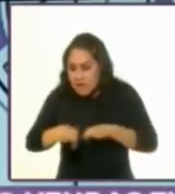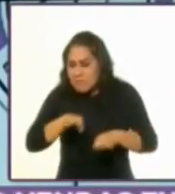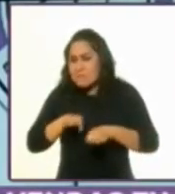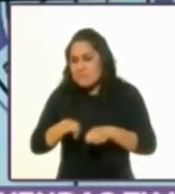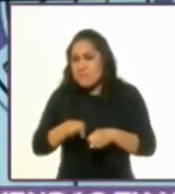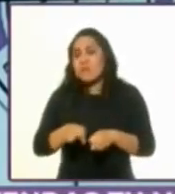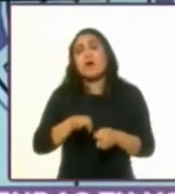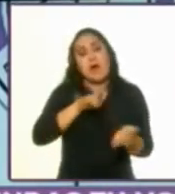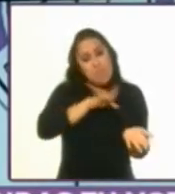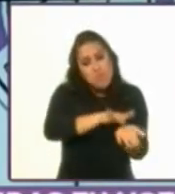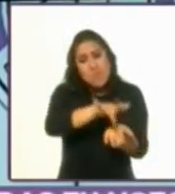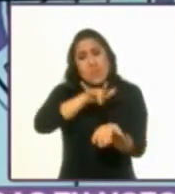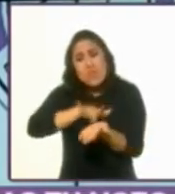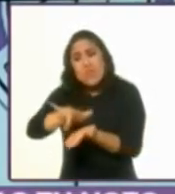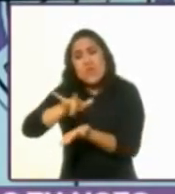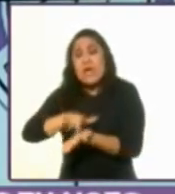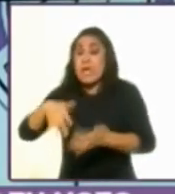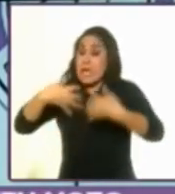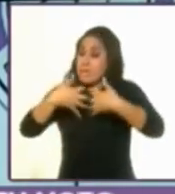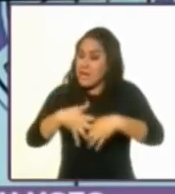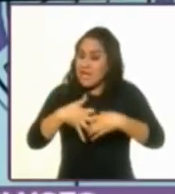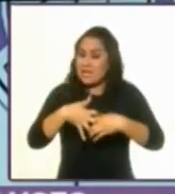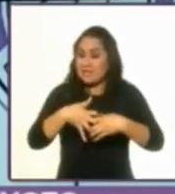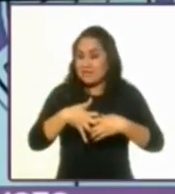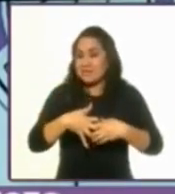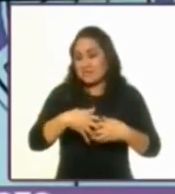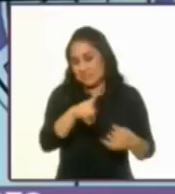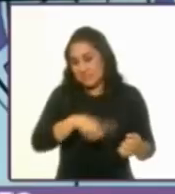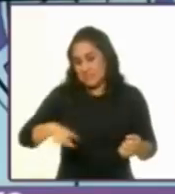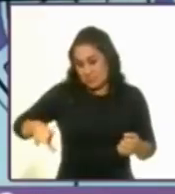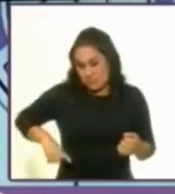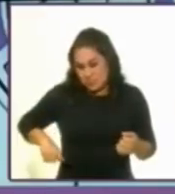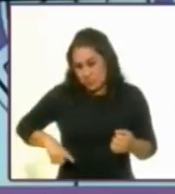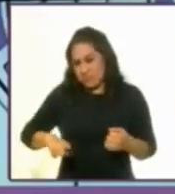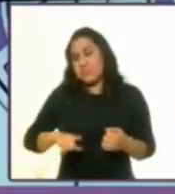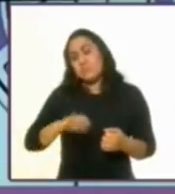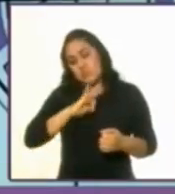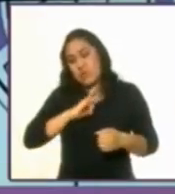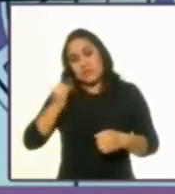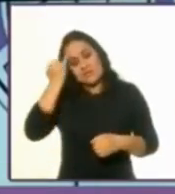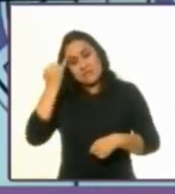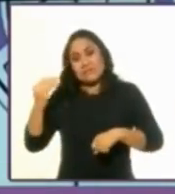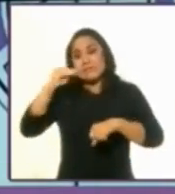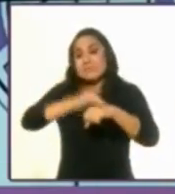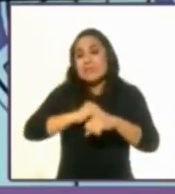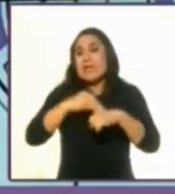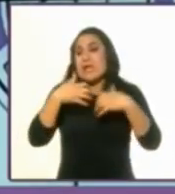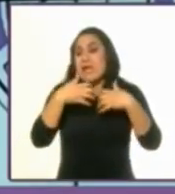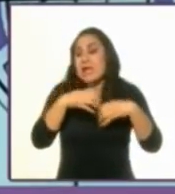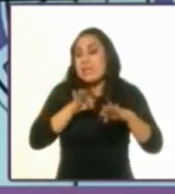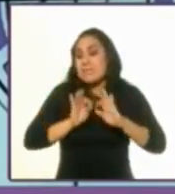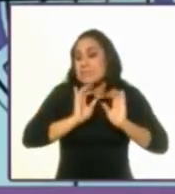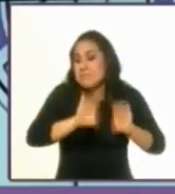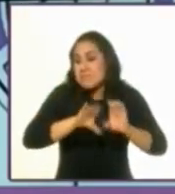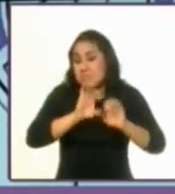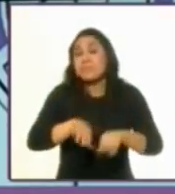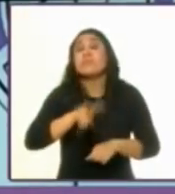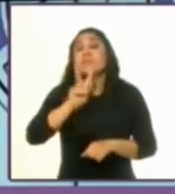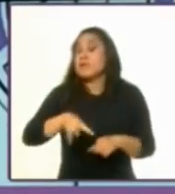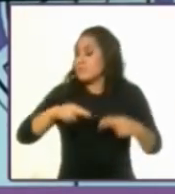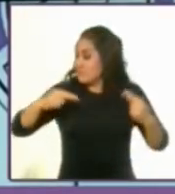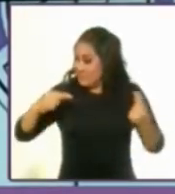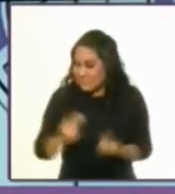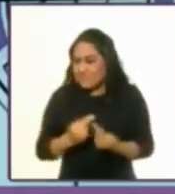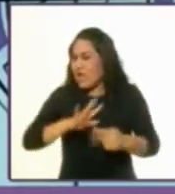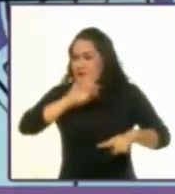incentivar a las empresas públicas para poder crear micro mbps para poder crear empleos es necesario acabar